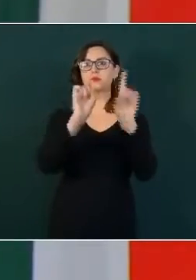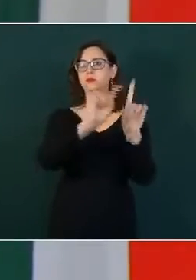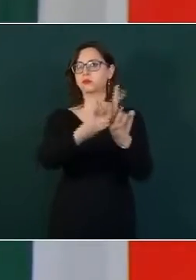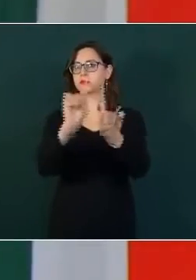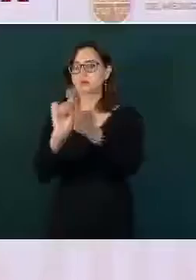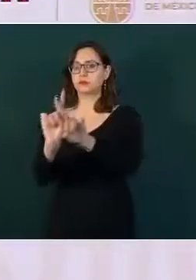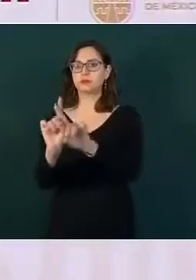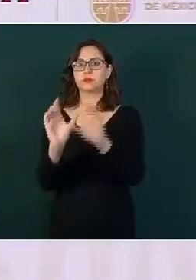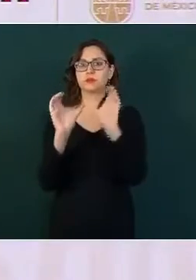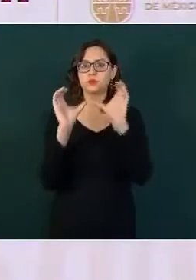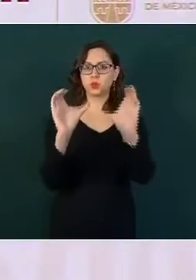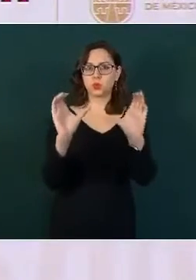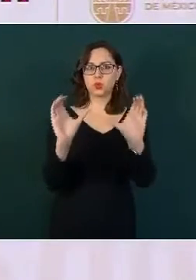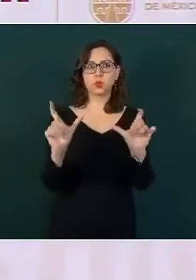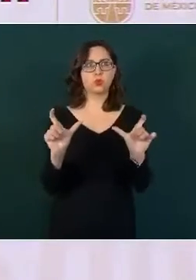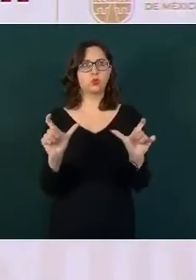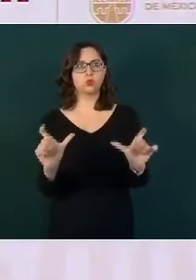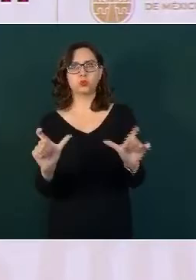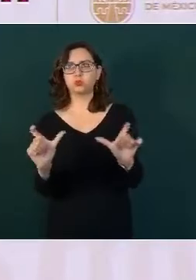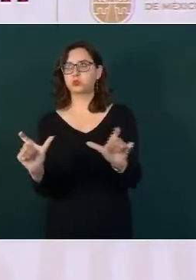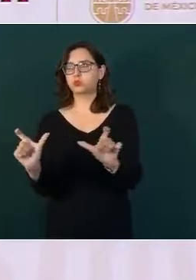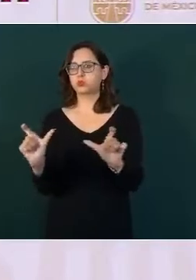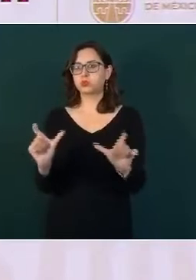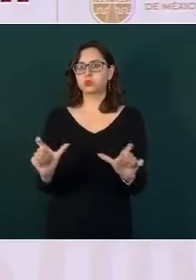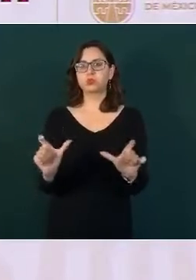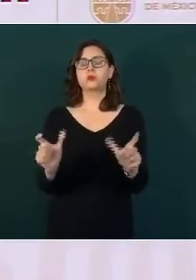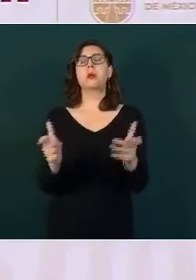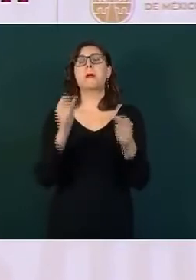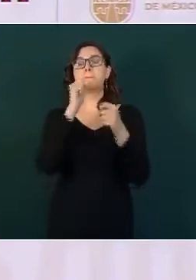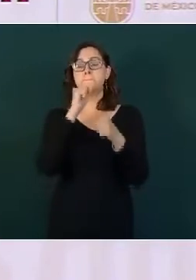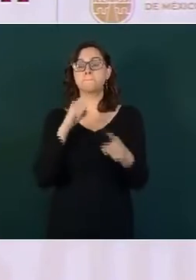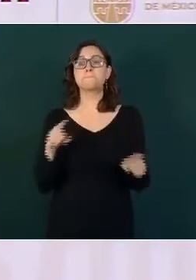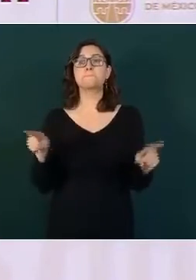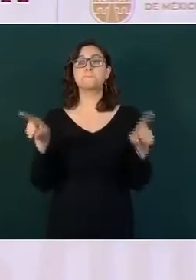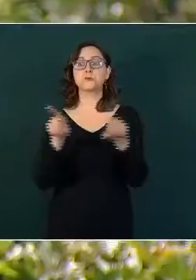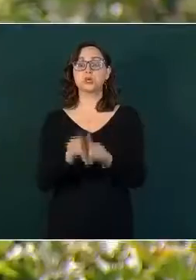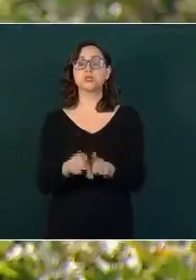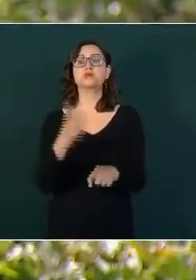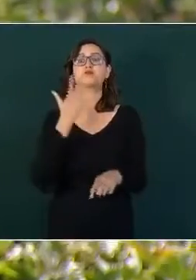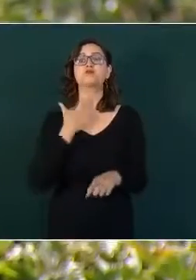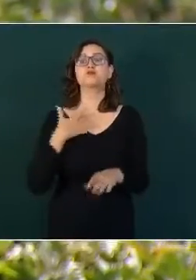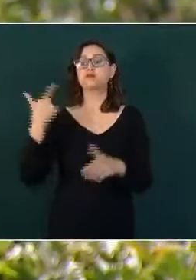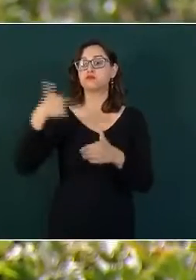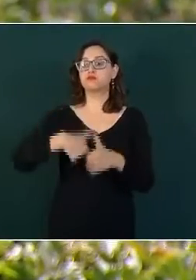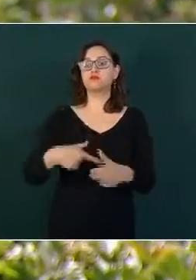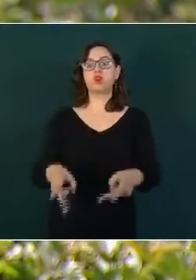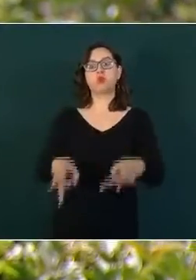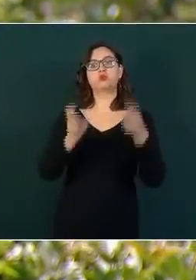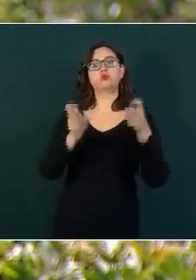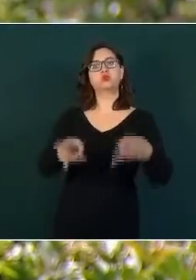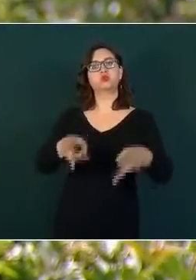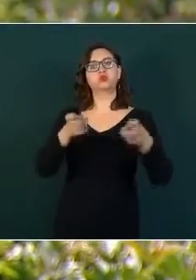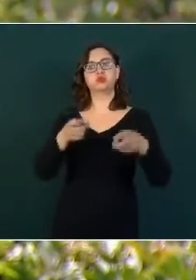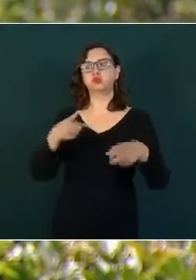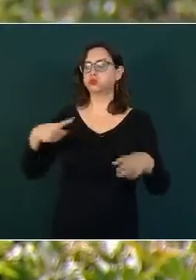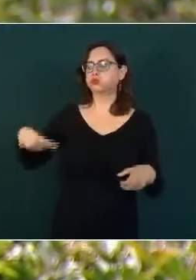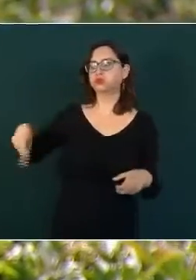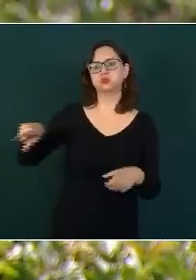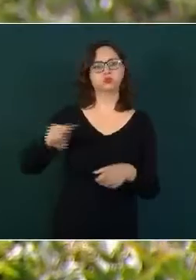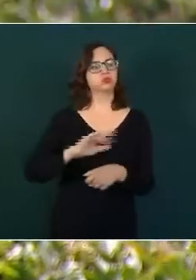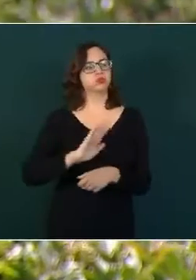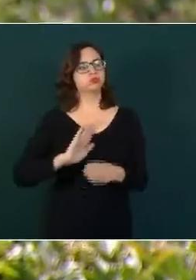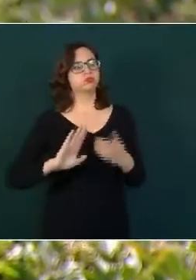se evita el robo de hidrocarburos,